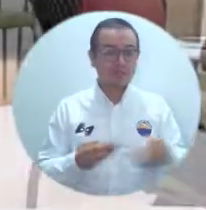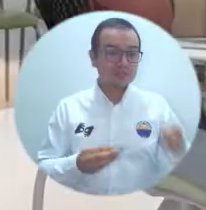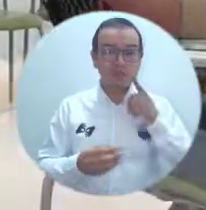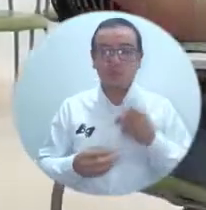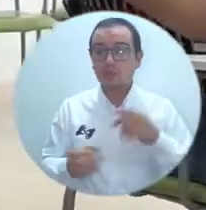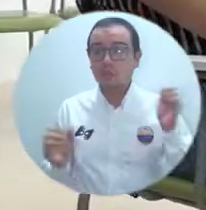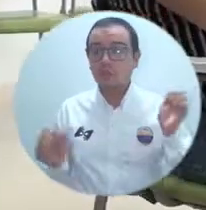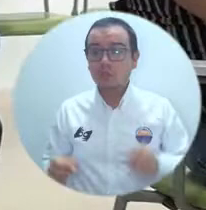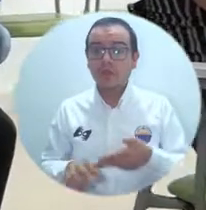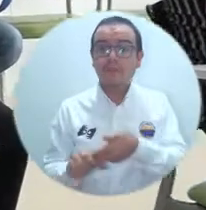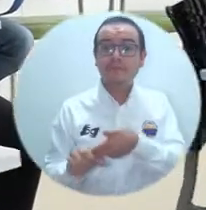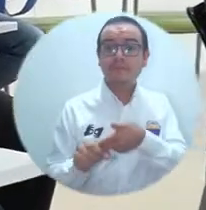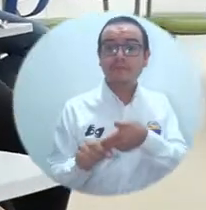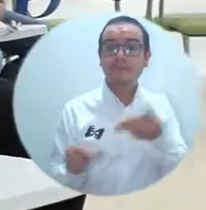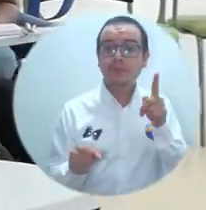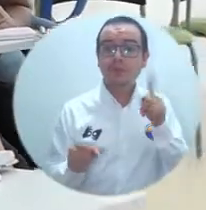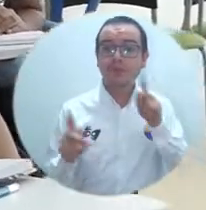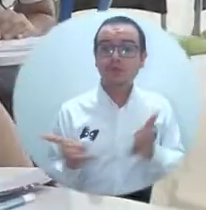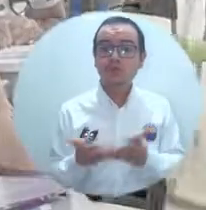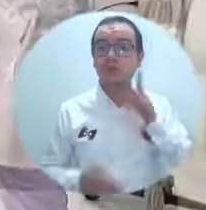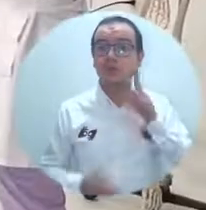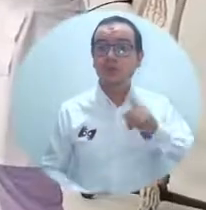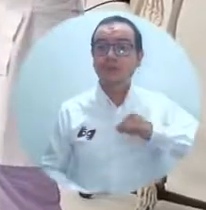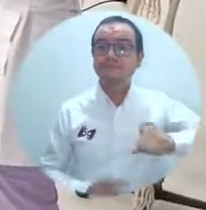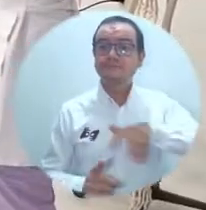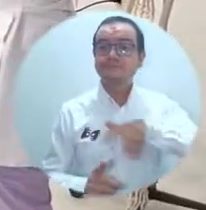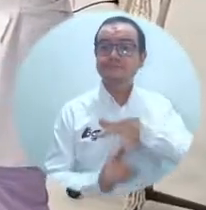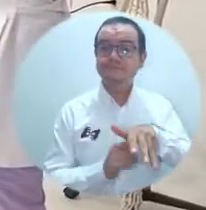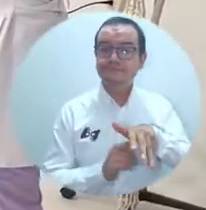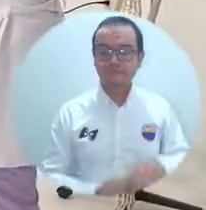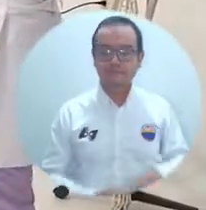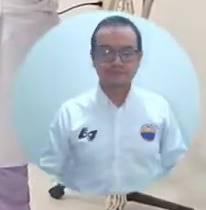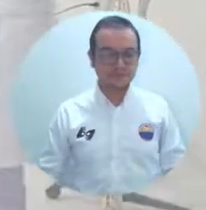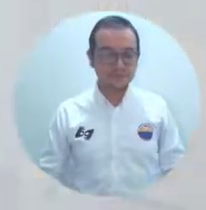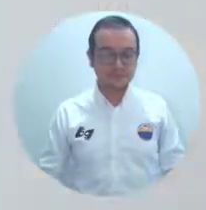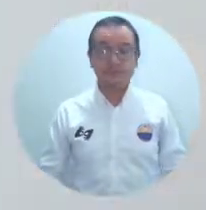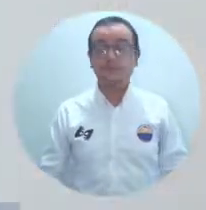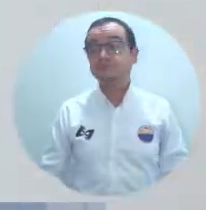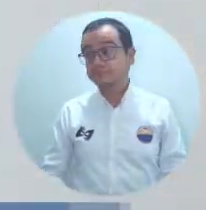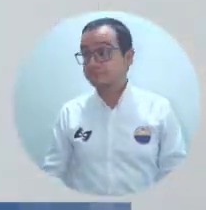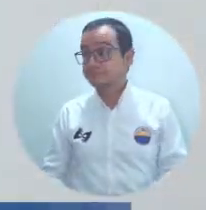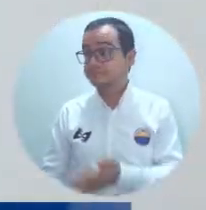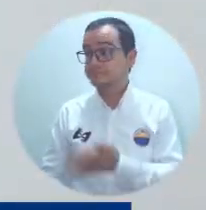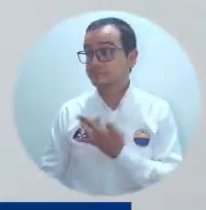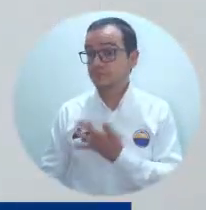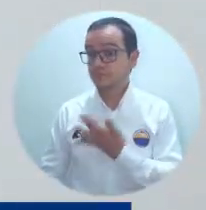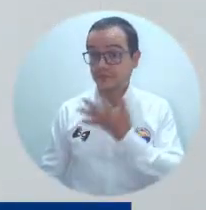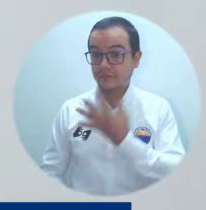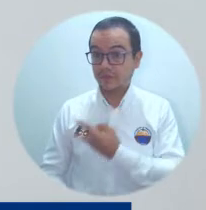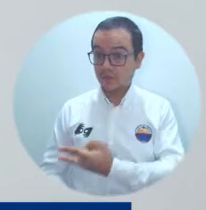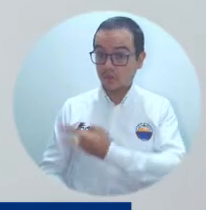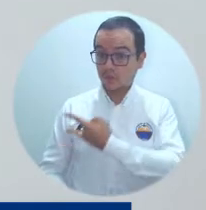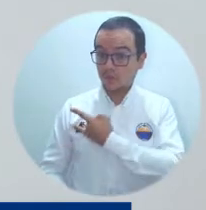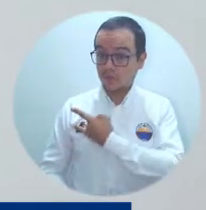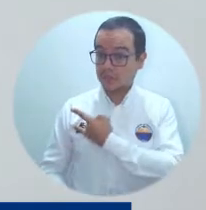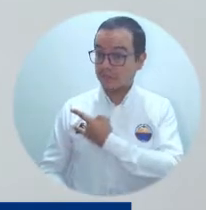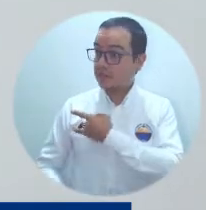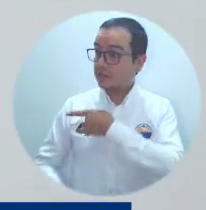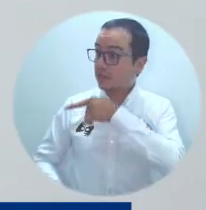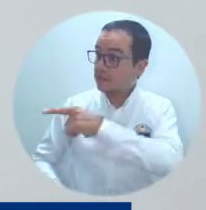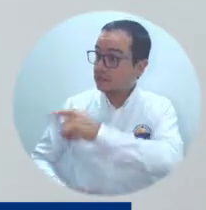situación financiera, poniendo en riesgo su derecho a la educación. Para nosotros es un alivio ver que la universidad